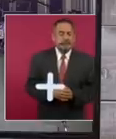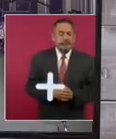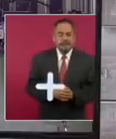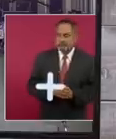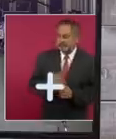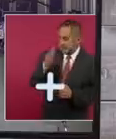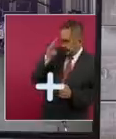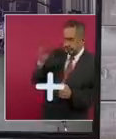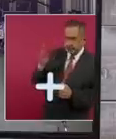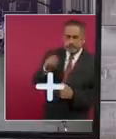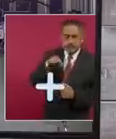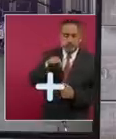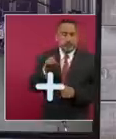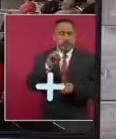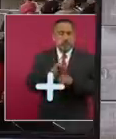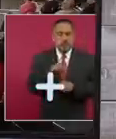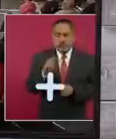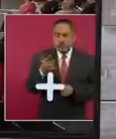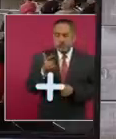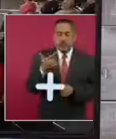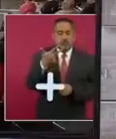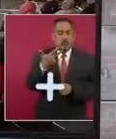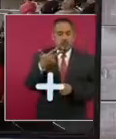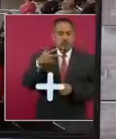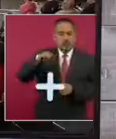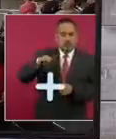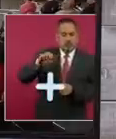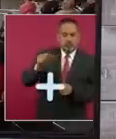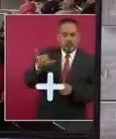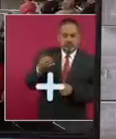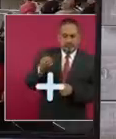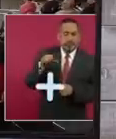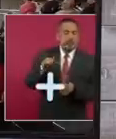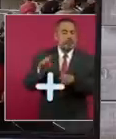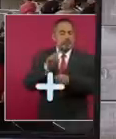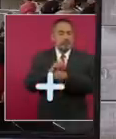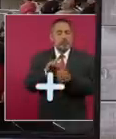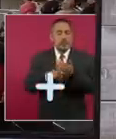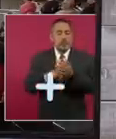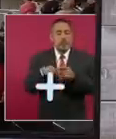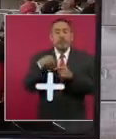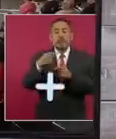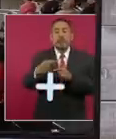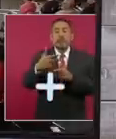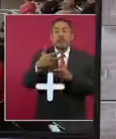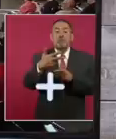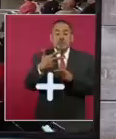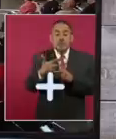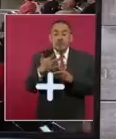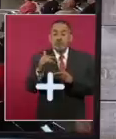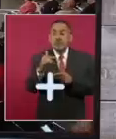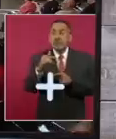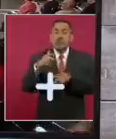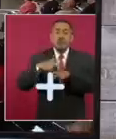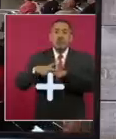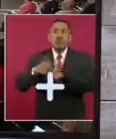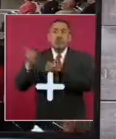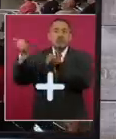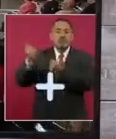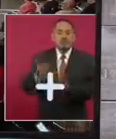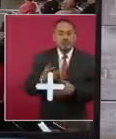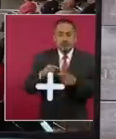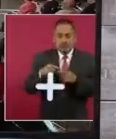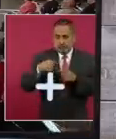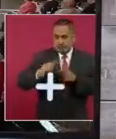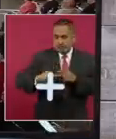Señor, estamos a 8 de julio, de mayo, 8 de mayo. El 8 de julio llega el tren. En 2 meses